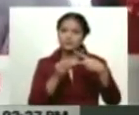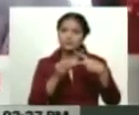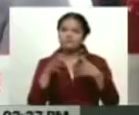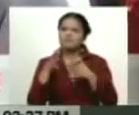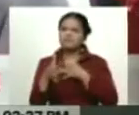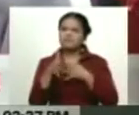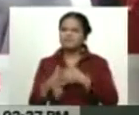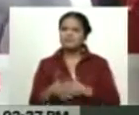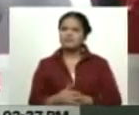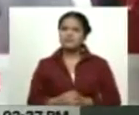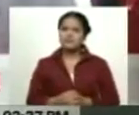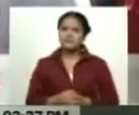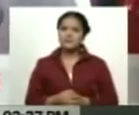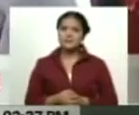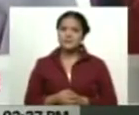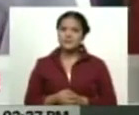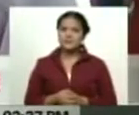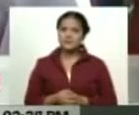reacción le da usted